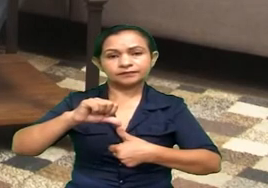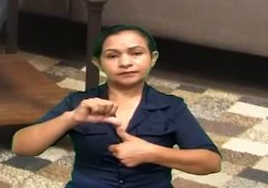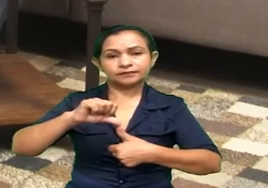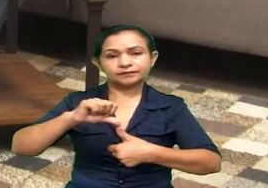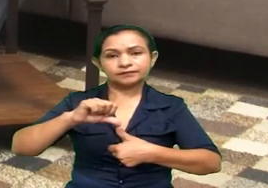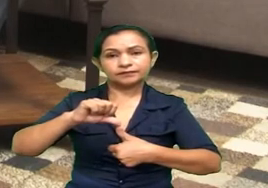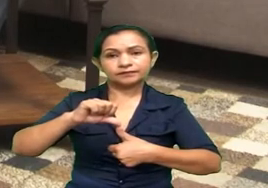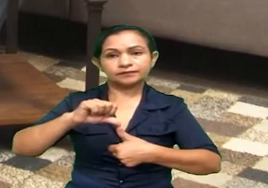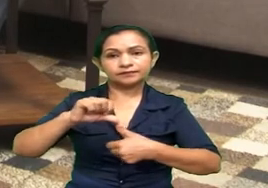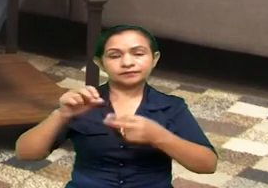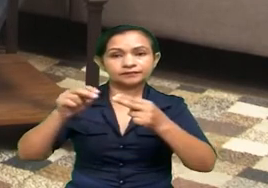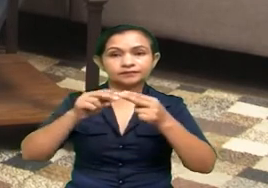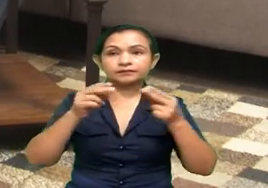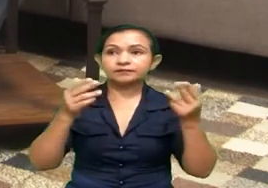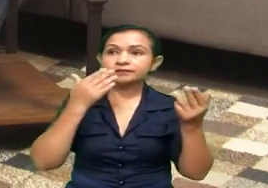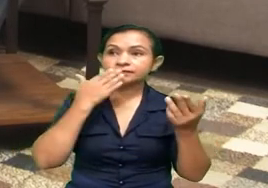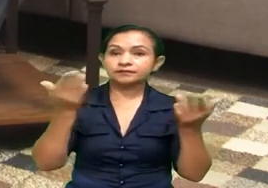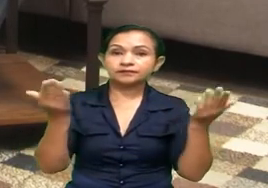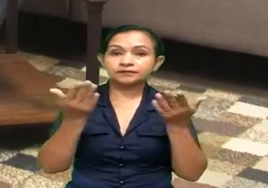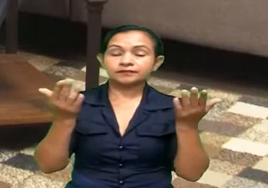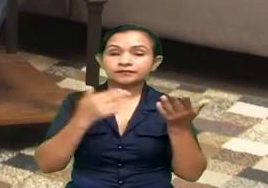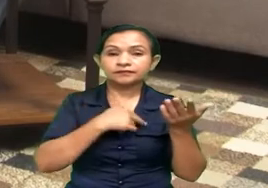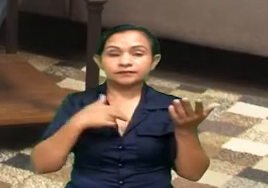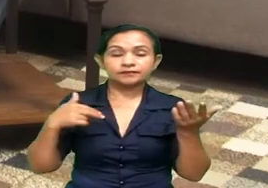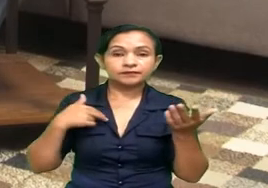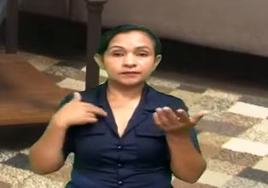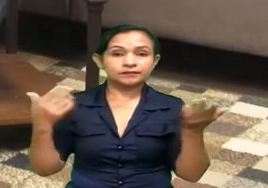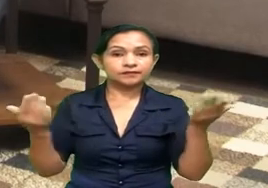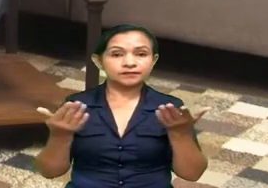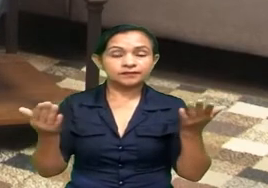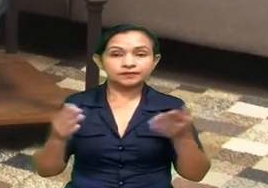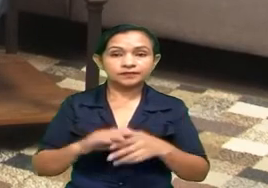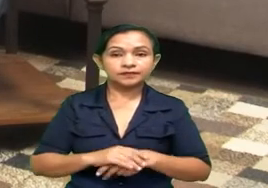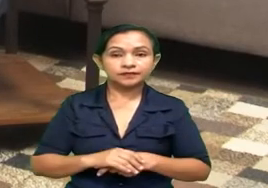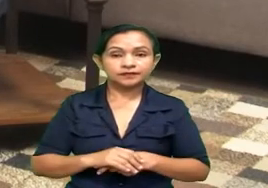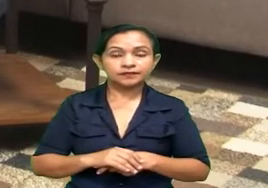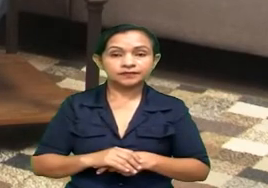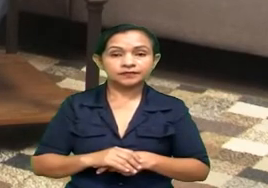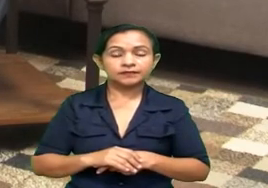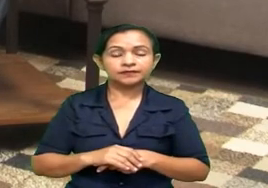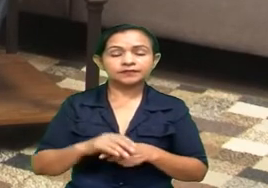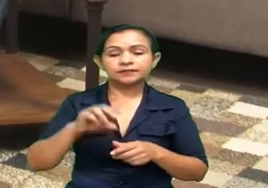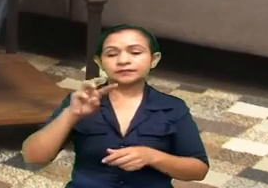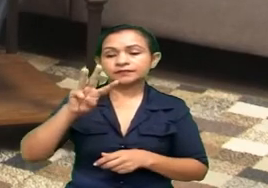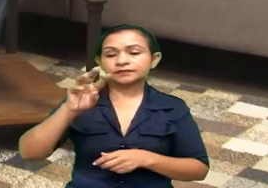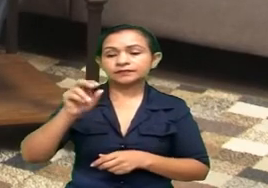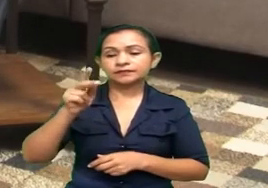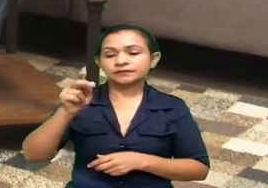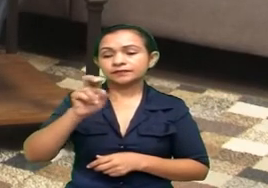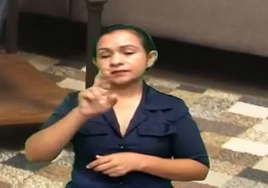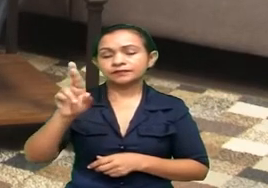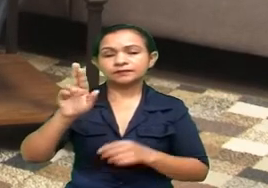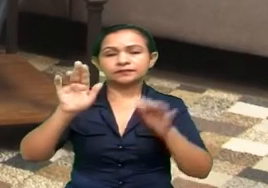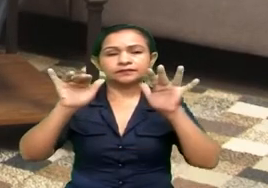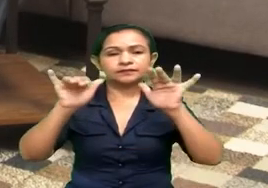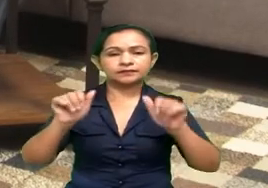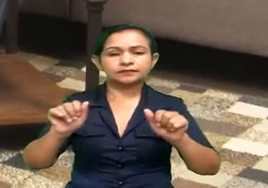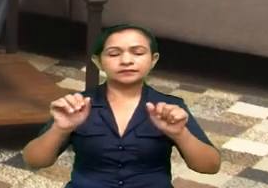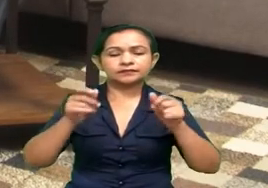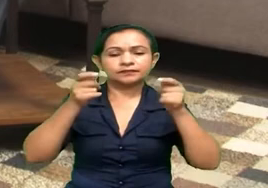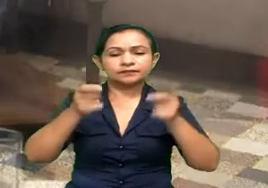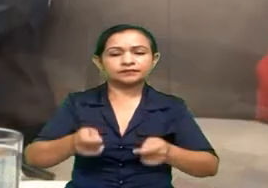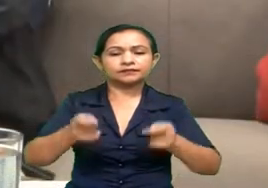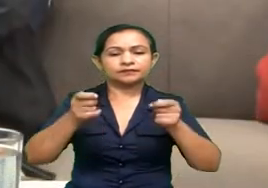termina fusilado es... Bueno, lo que pasa es que Walker ya cuando ya sale de